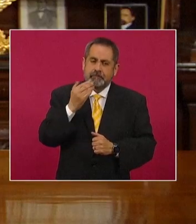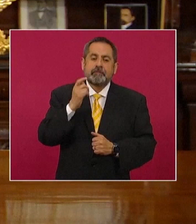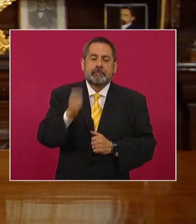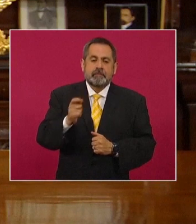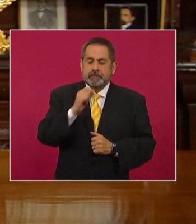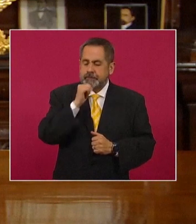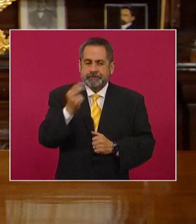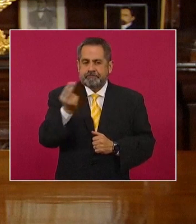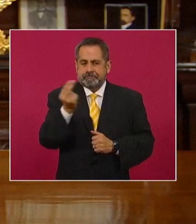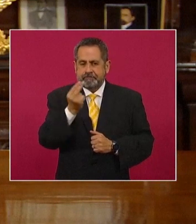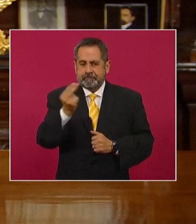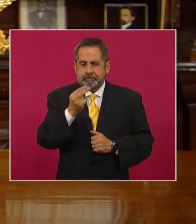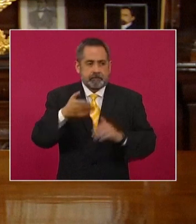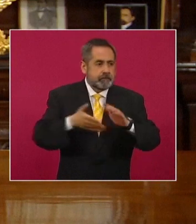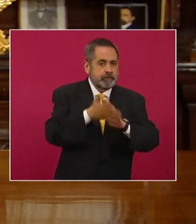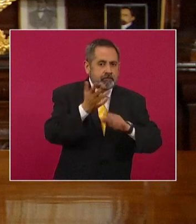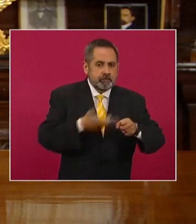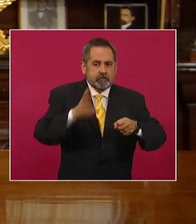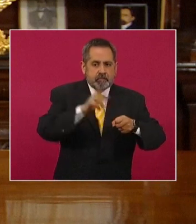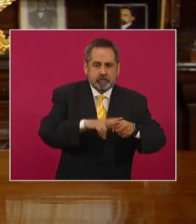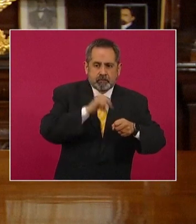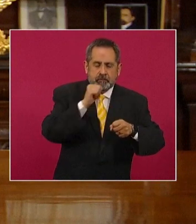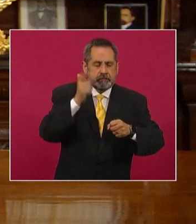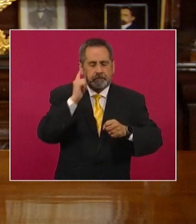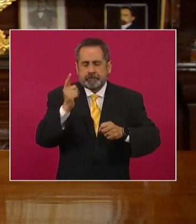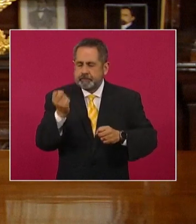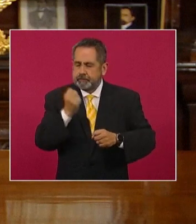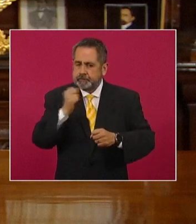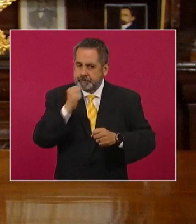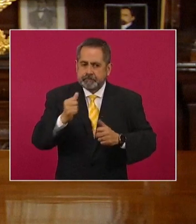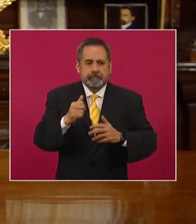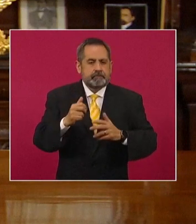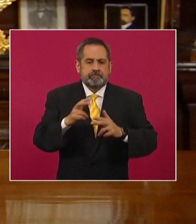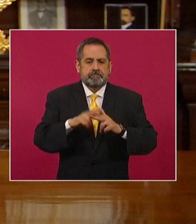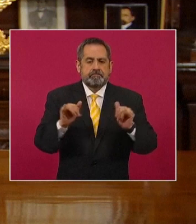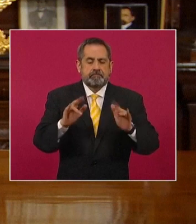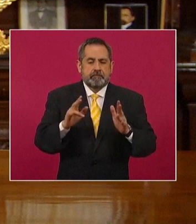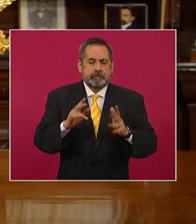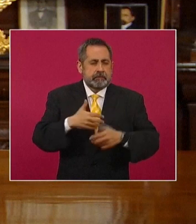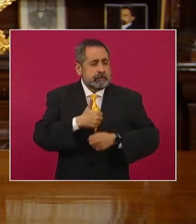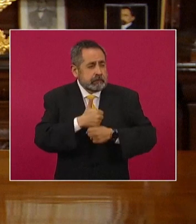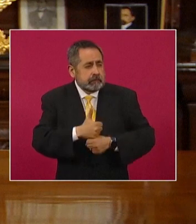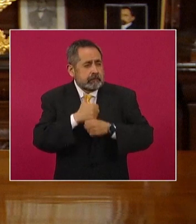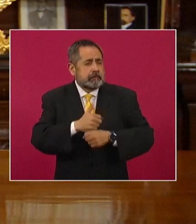necesitar oficializar nos ni vamos a sufrir